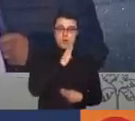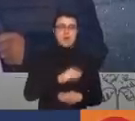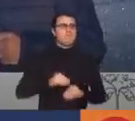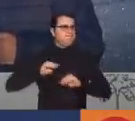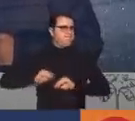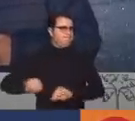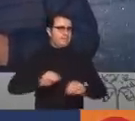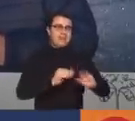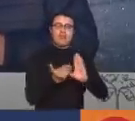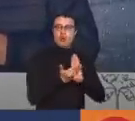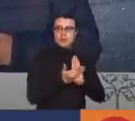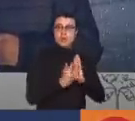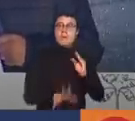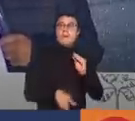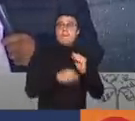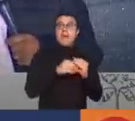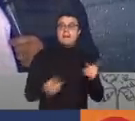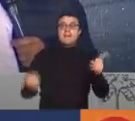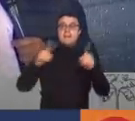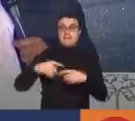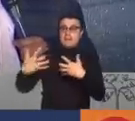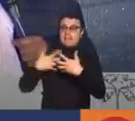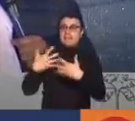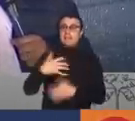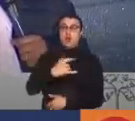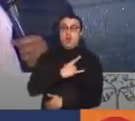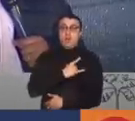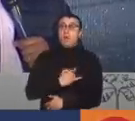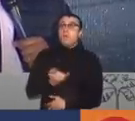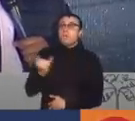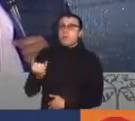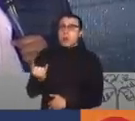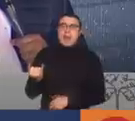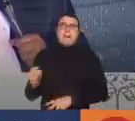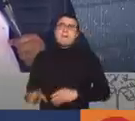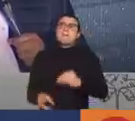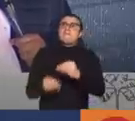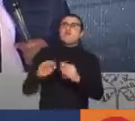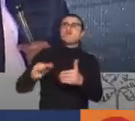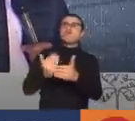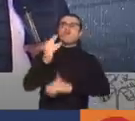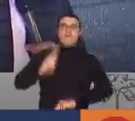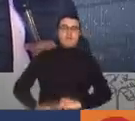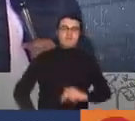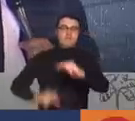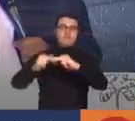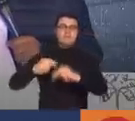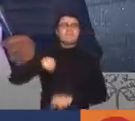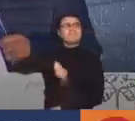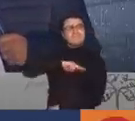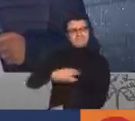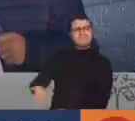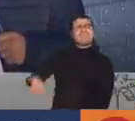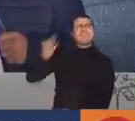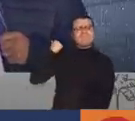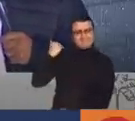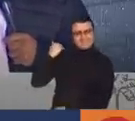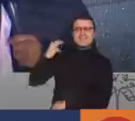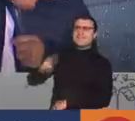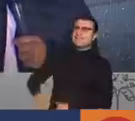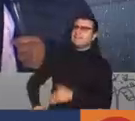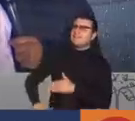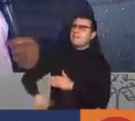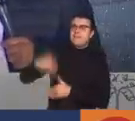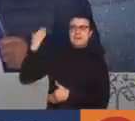con la ampliación del sistema universitario que ya tenemos aquí, que comenzamos nosotros mismos, que comenzó